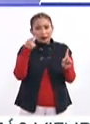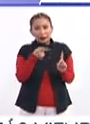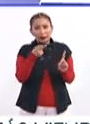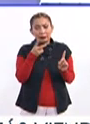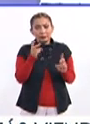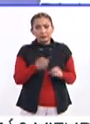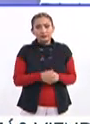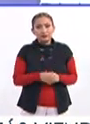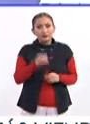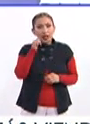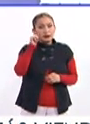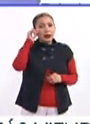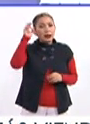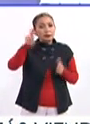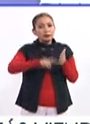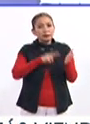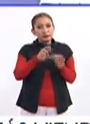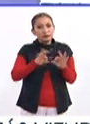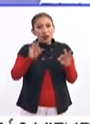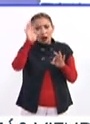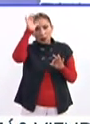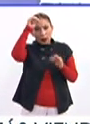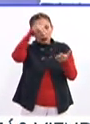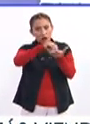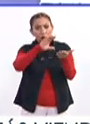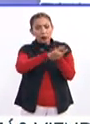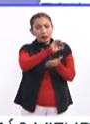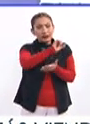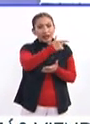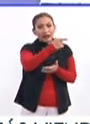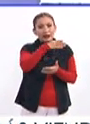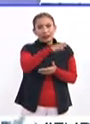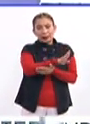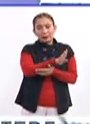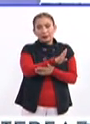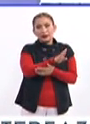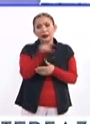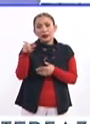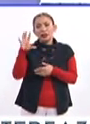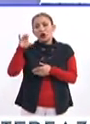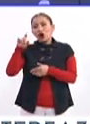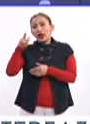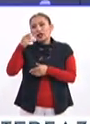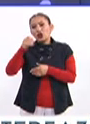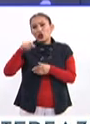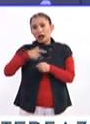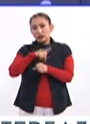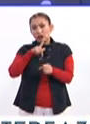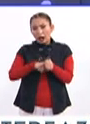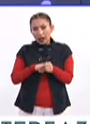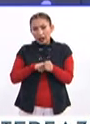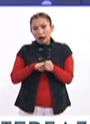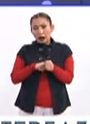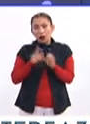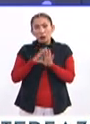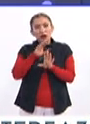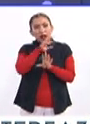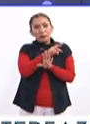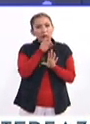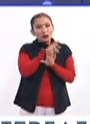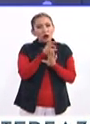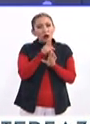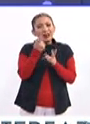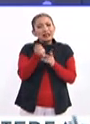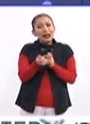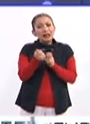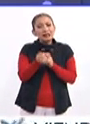tema, ayer se firmó un importante convenio entre la CEGIP y el Colegio Nacional. Poder desglosar rapidísimo